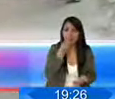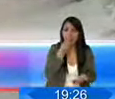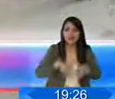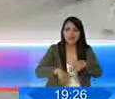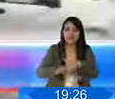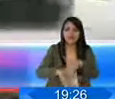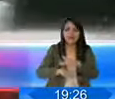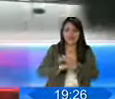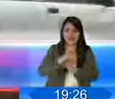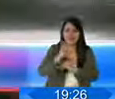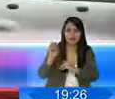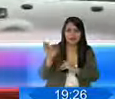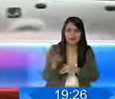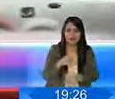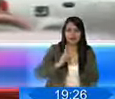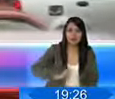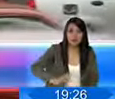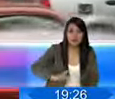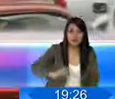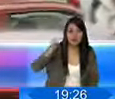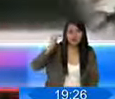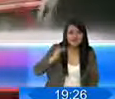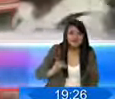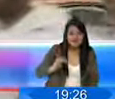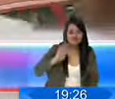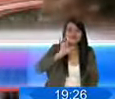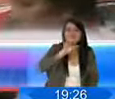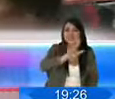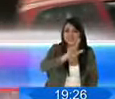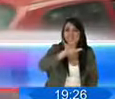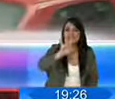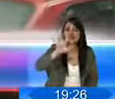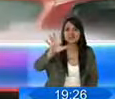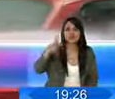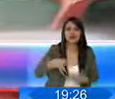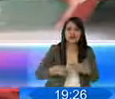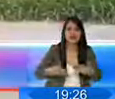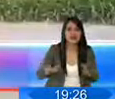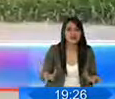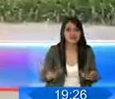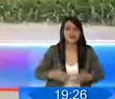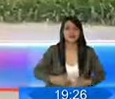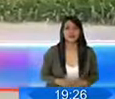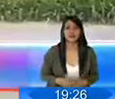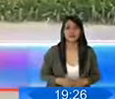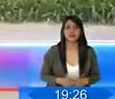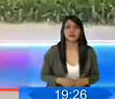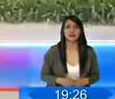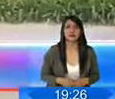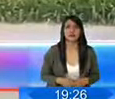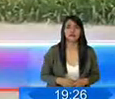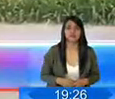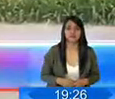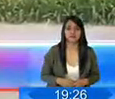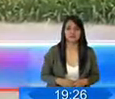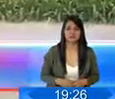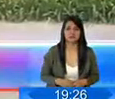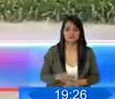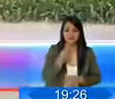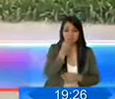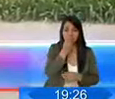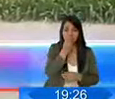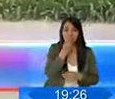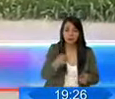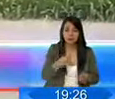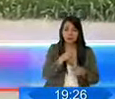$701.93, mientras el sueldo básico es de $375. Casi que esta canasta